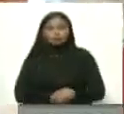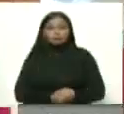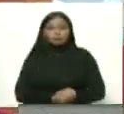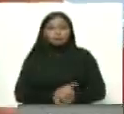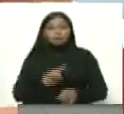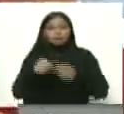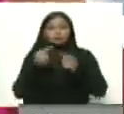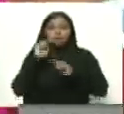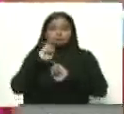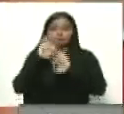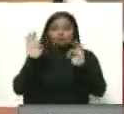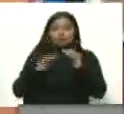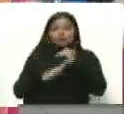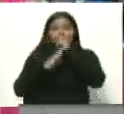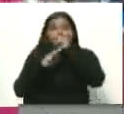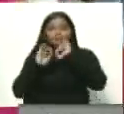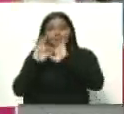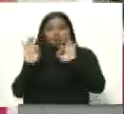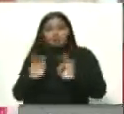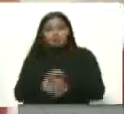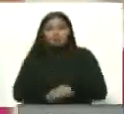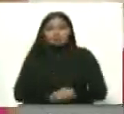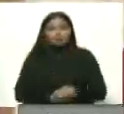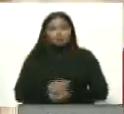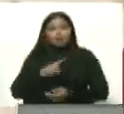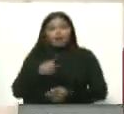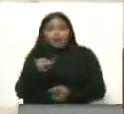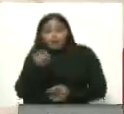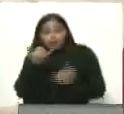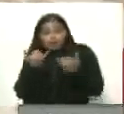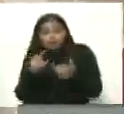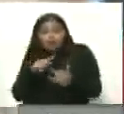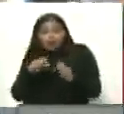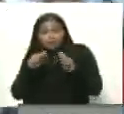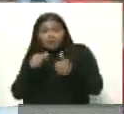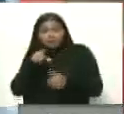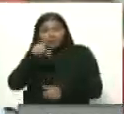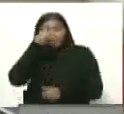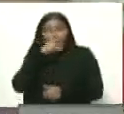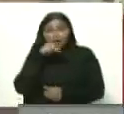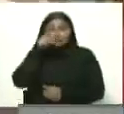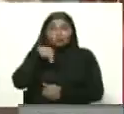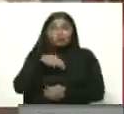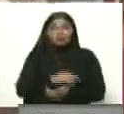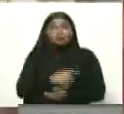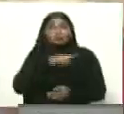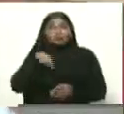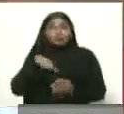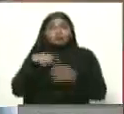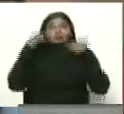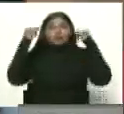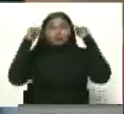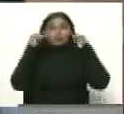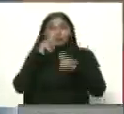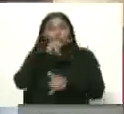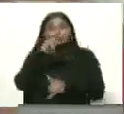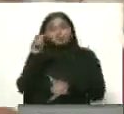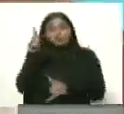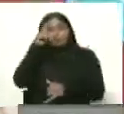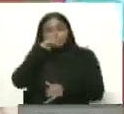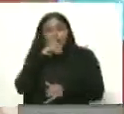Ciclo heroico en el sur, apenas comienza. Este año también vamos a celebrar 200 años